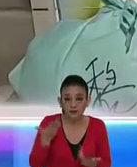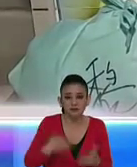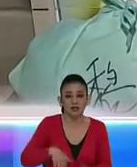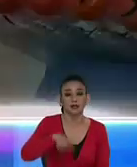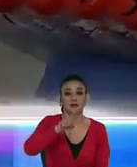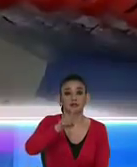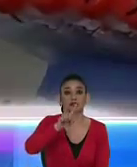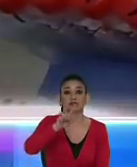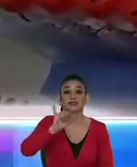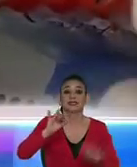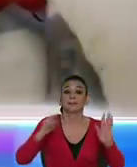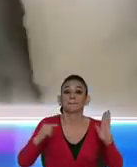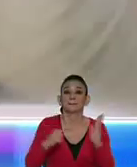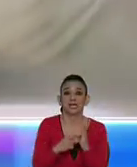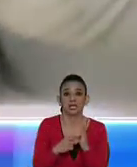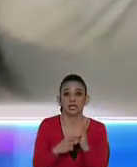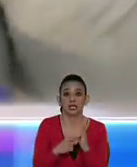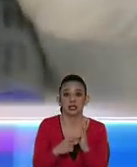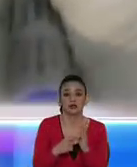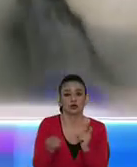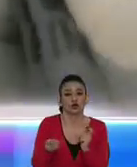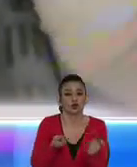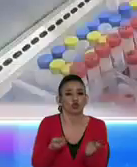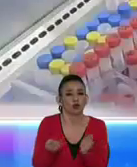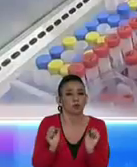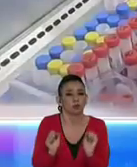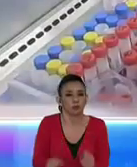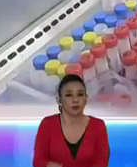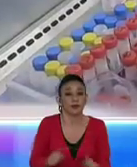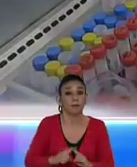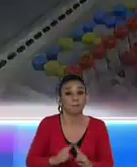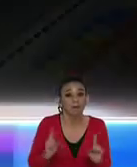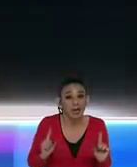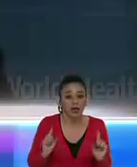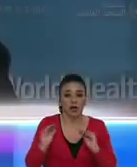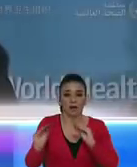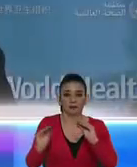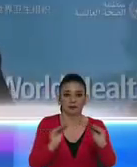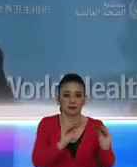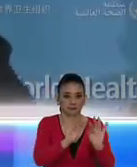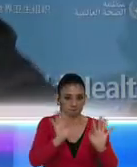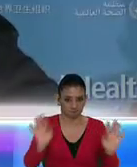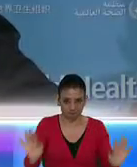127,000 y que todavía es controlable. Sin embargo, advirtió que...